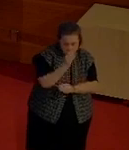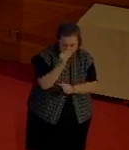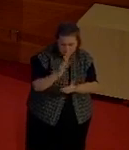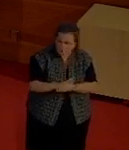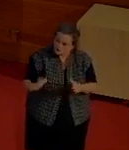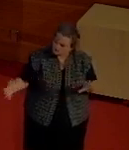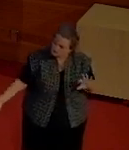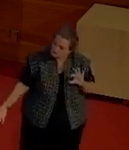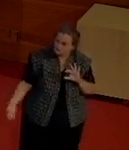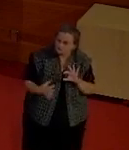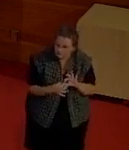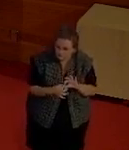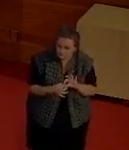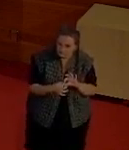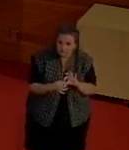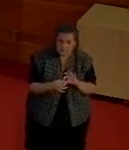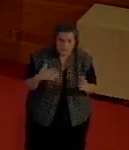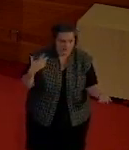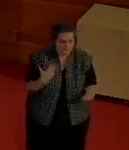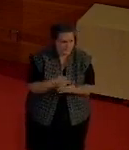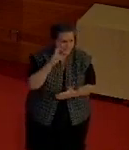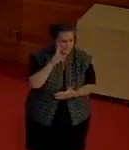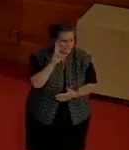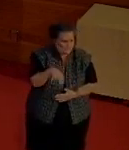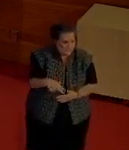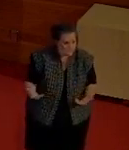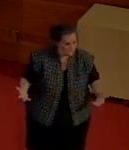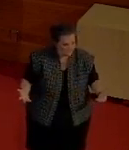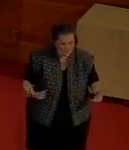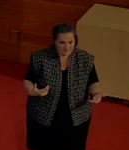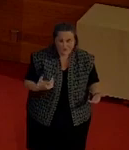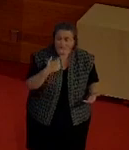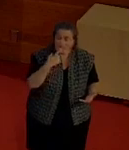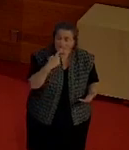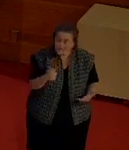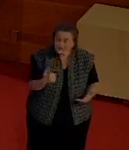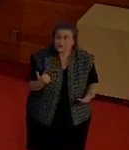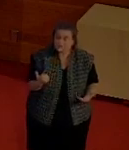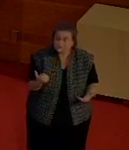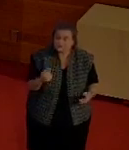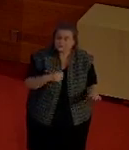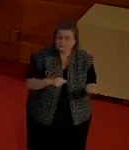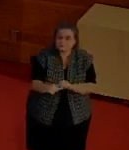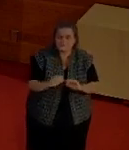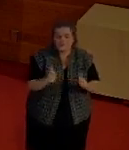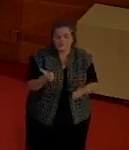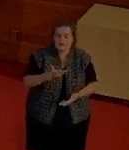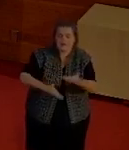serio no lo he visto hasta ahora Ojalá alguna vez empecemos esa lista de